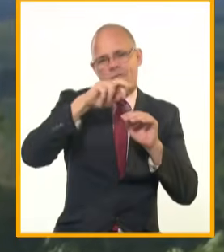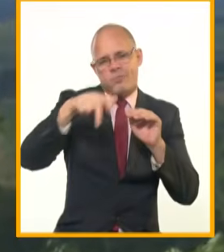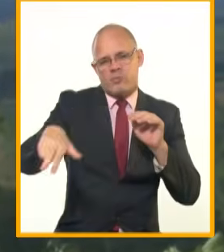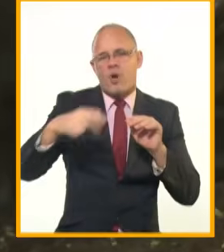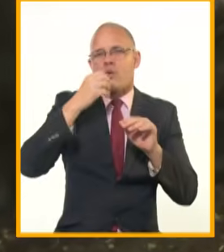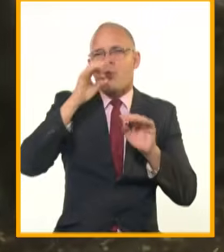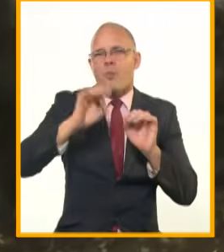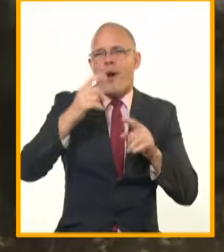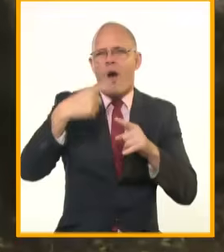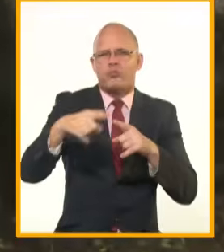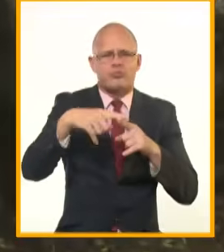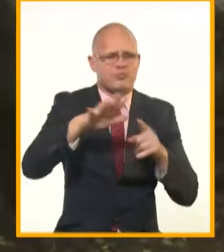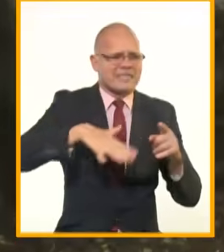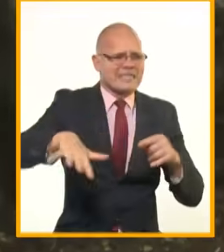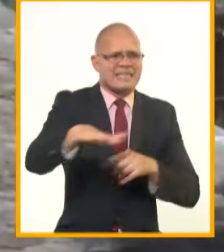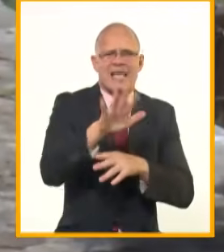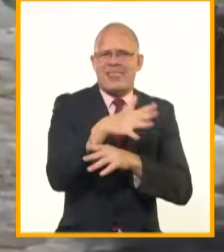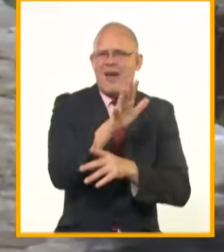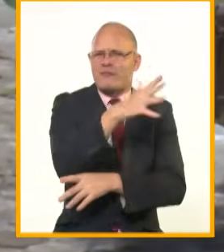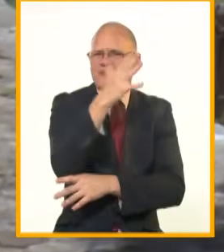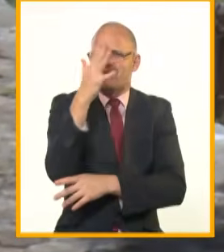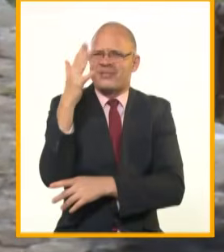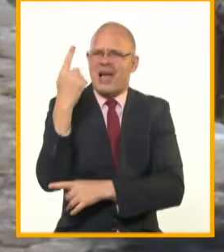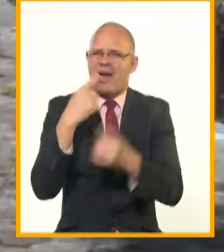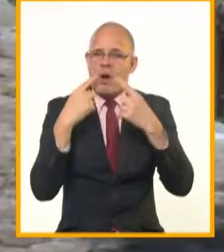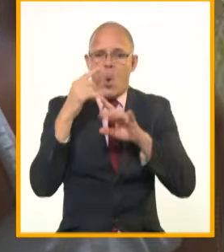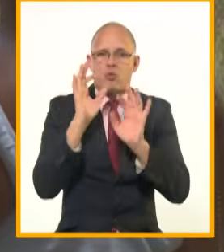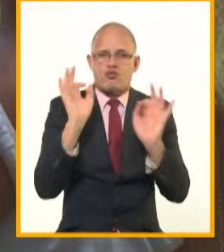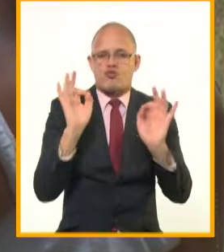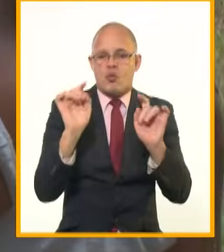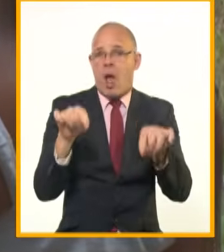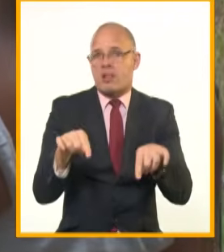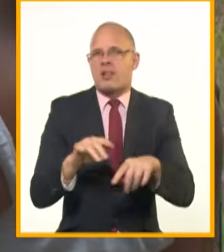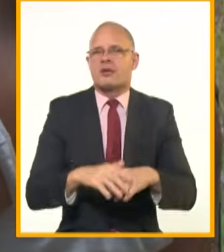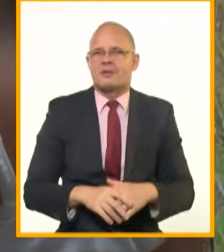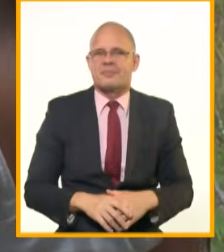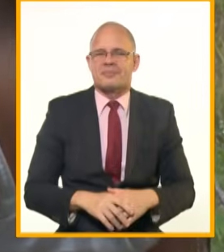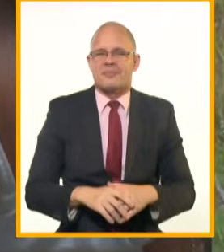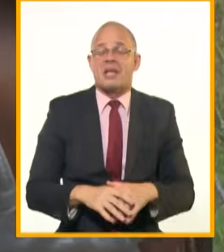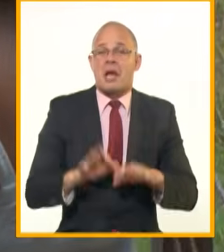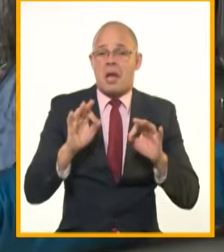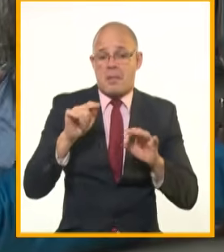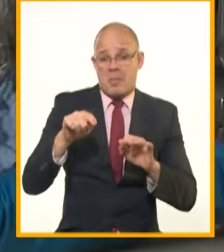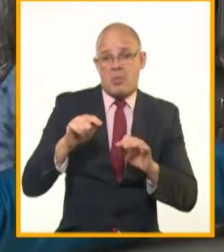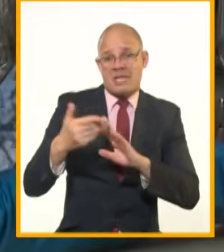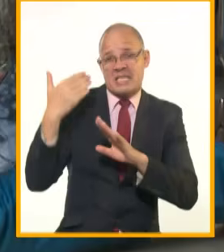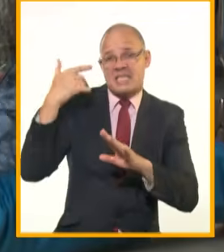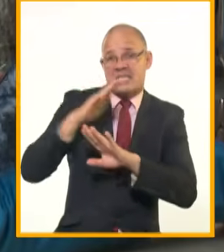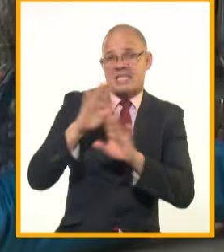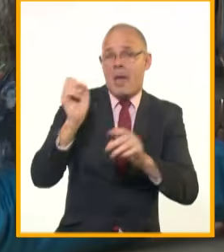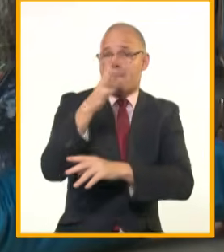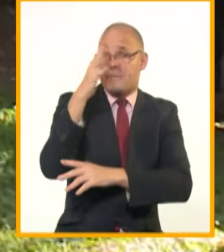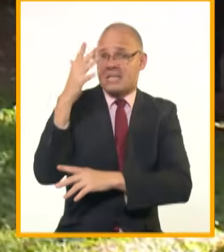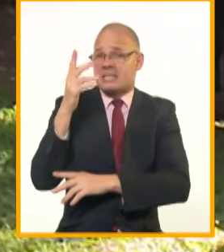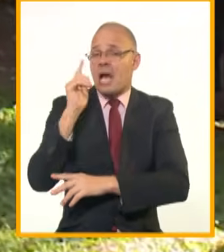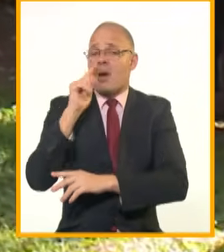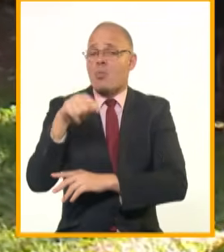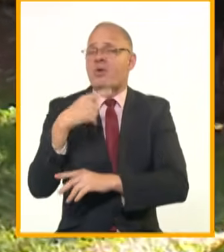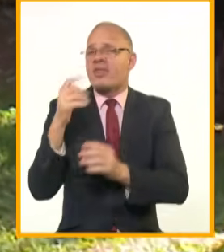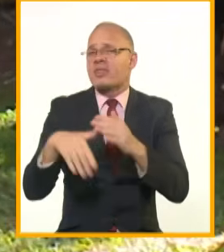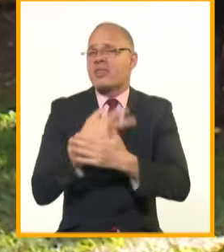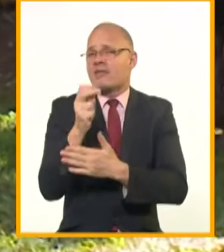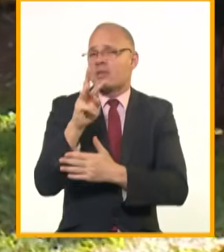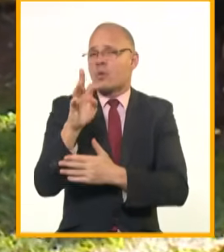integrada por variadas especies, algunas de ellas endémicas. Este parque fue declarado Paisaje Natural Protegido el 24 de